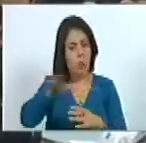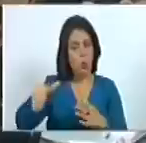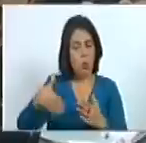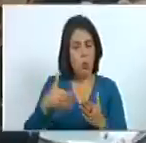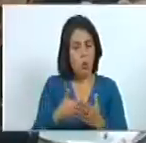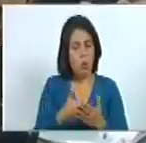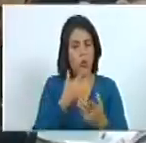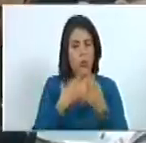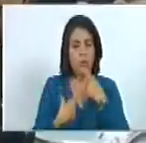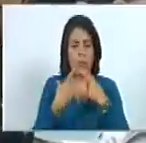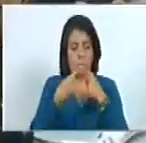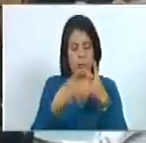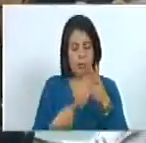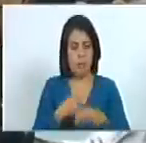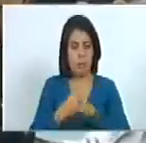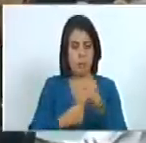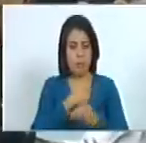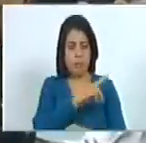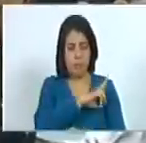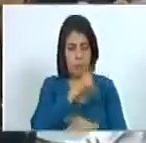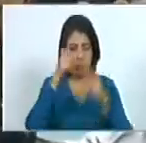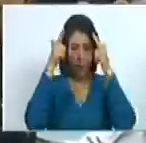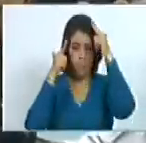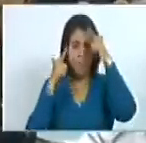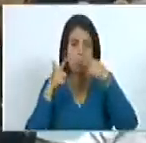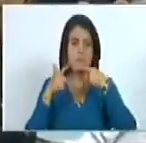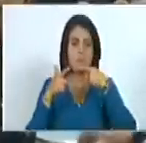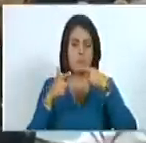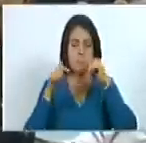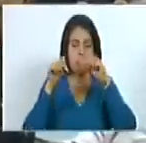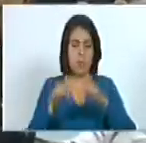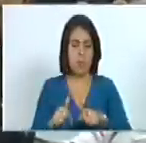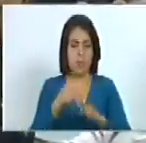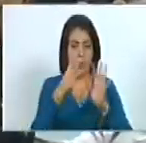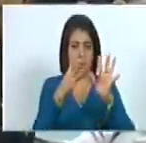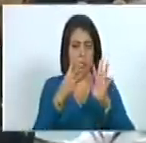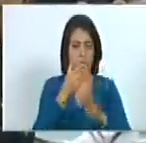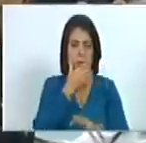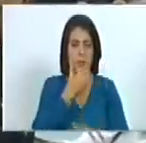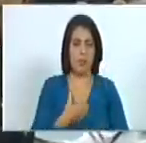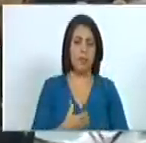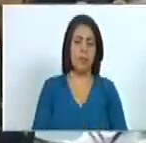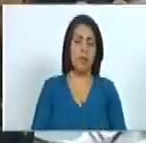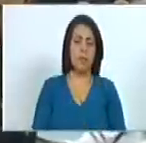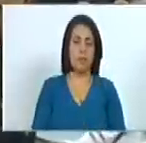eso menciono lo que el comandante Chávez nos vino a decir ese 8 de